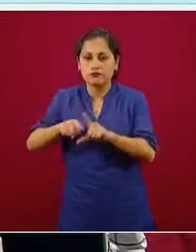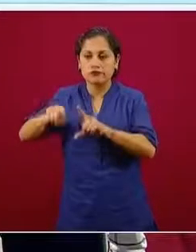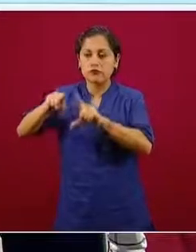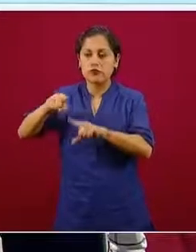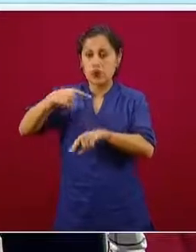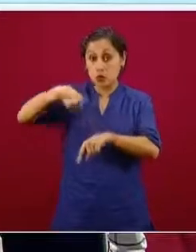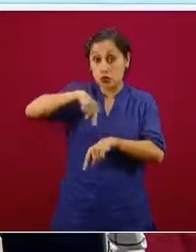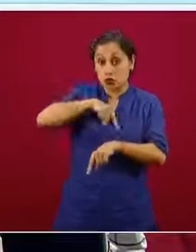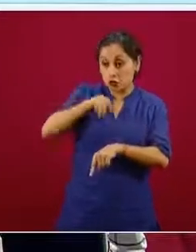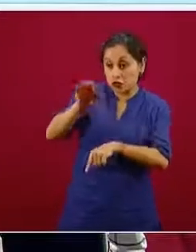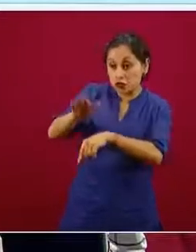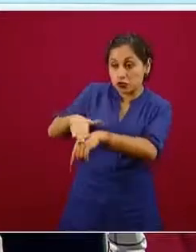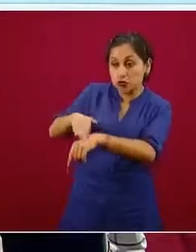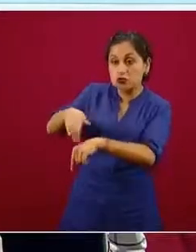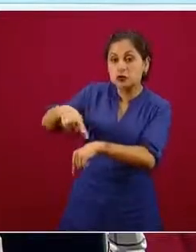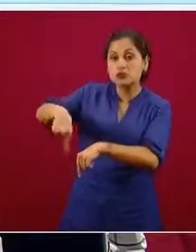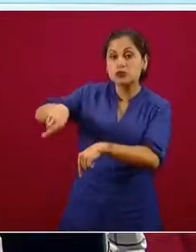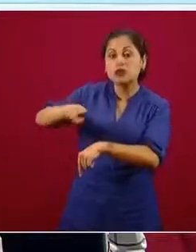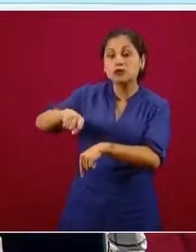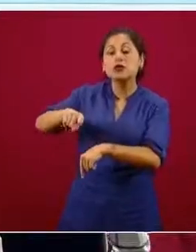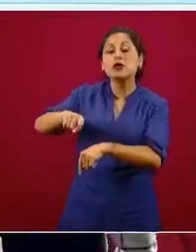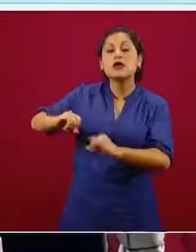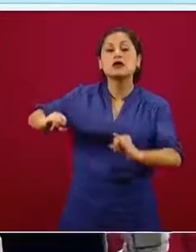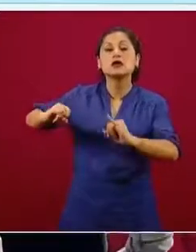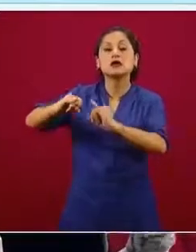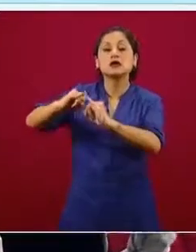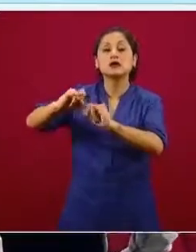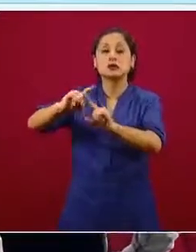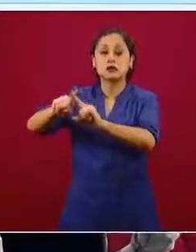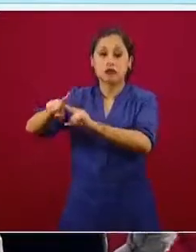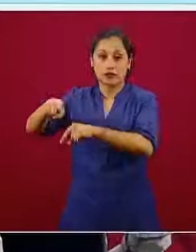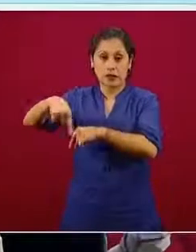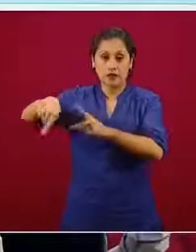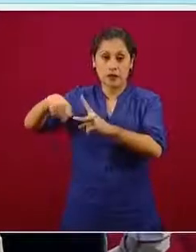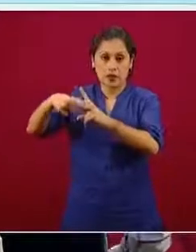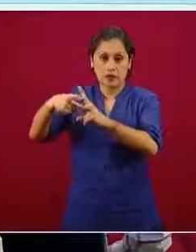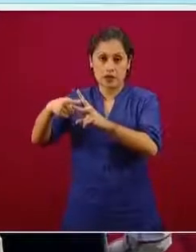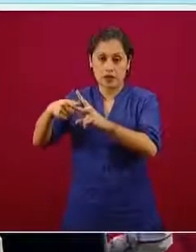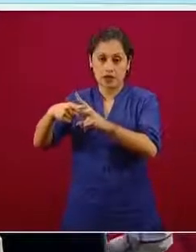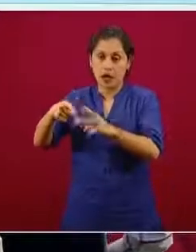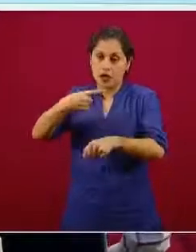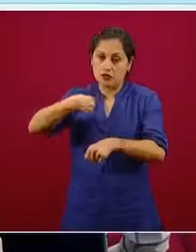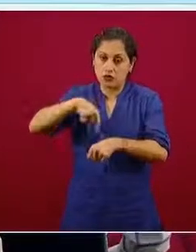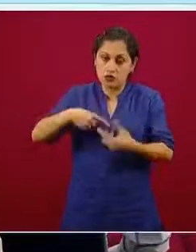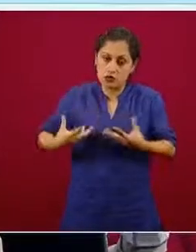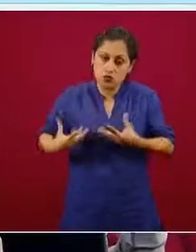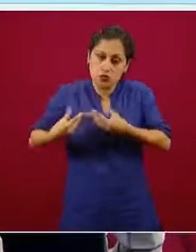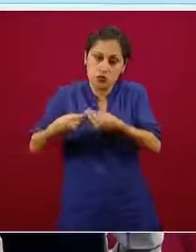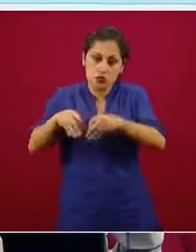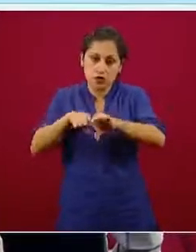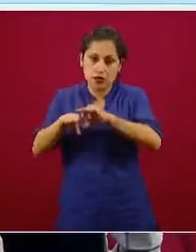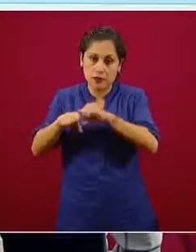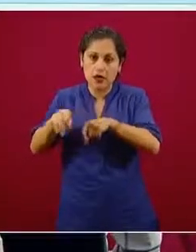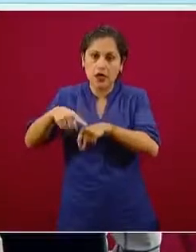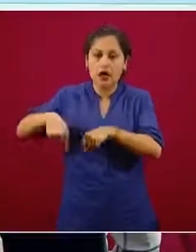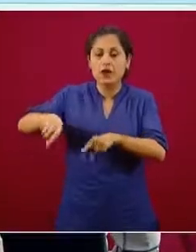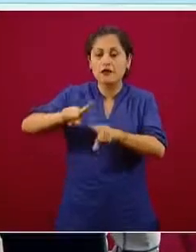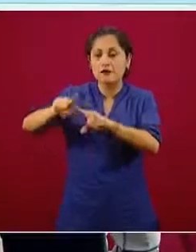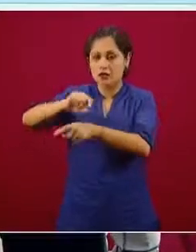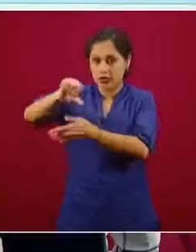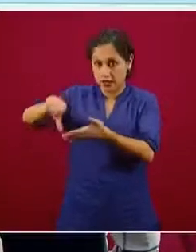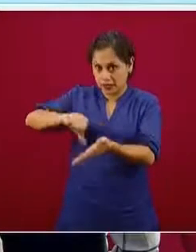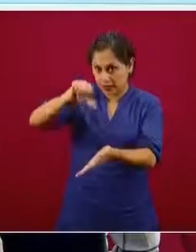colegas de los institutos de matemáticas con los que hemos estado trabajando, los centros públicos de investigación y el